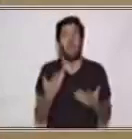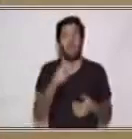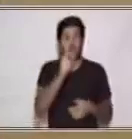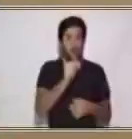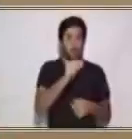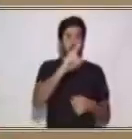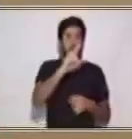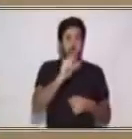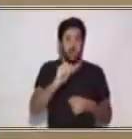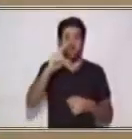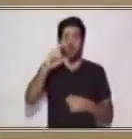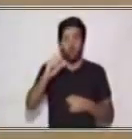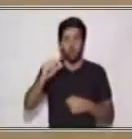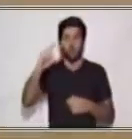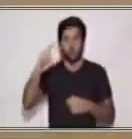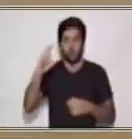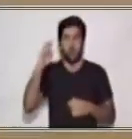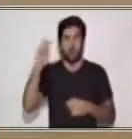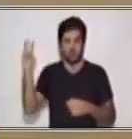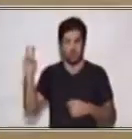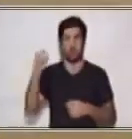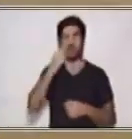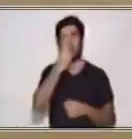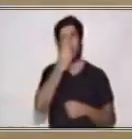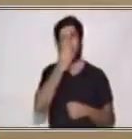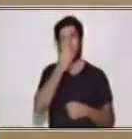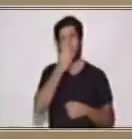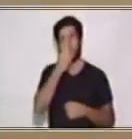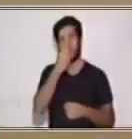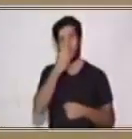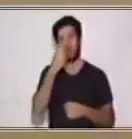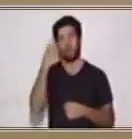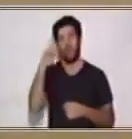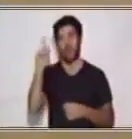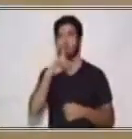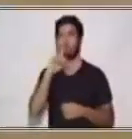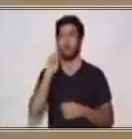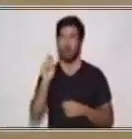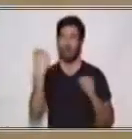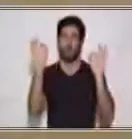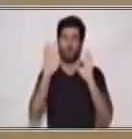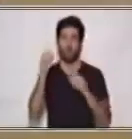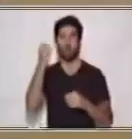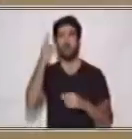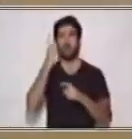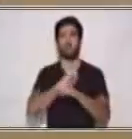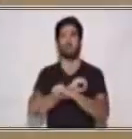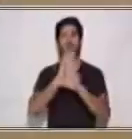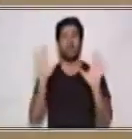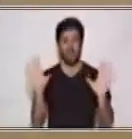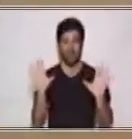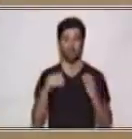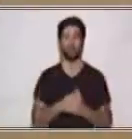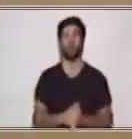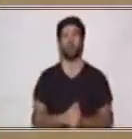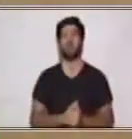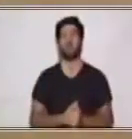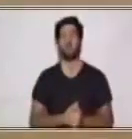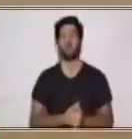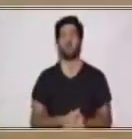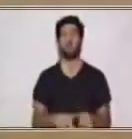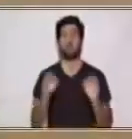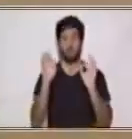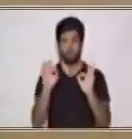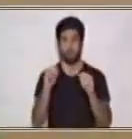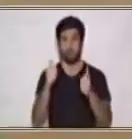de colocarla para que estas frases o estas expresiones no tengan errores de ortografía.